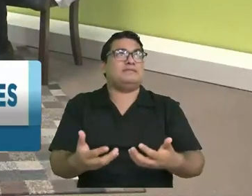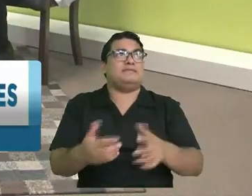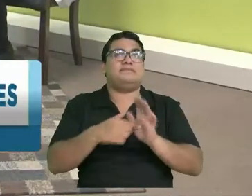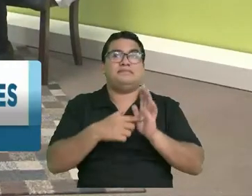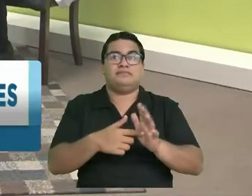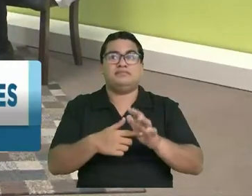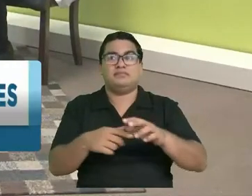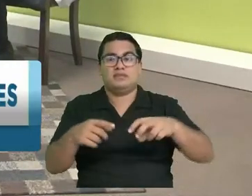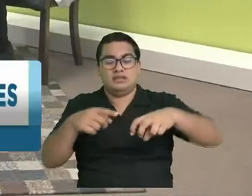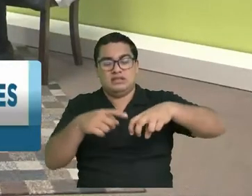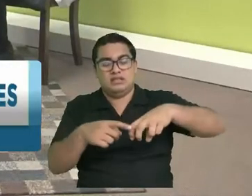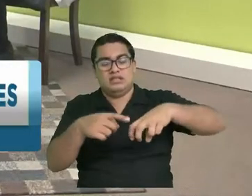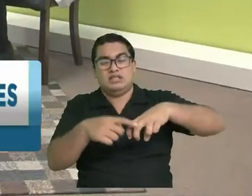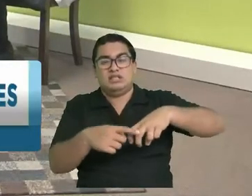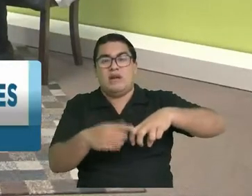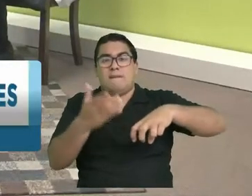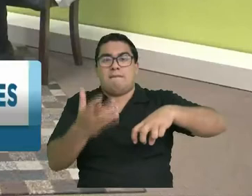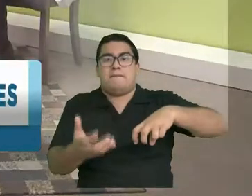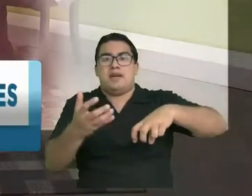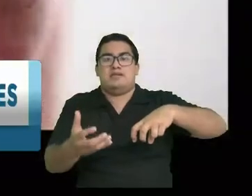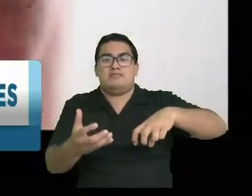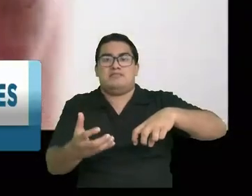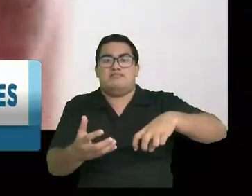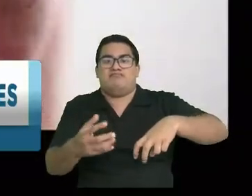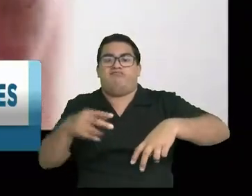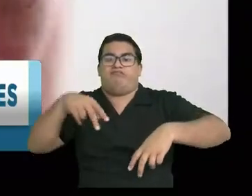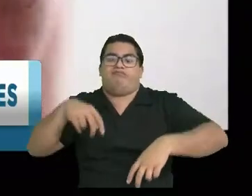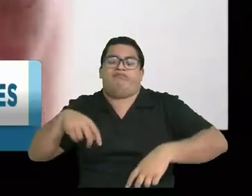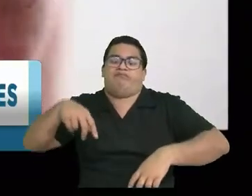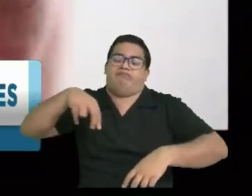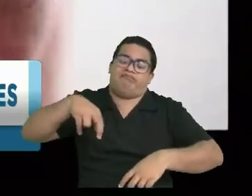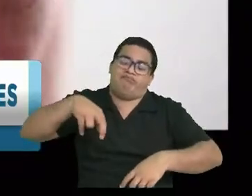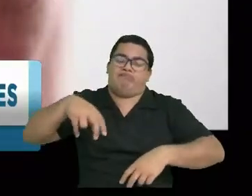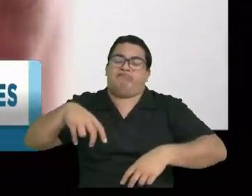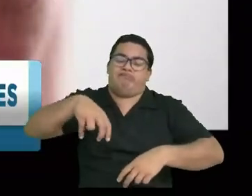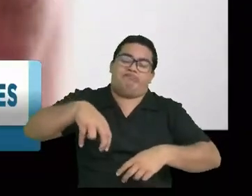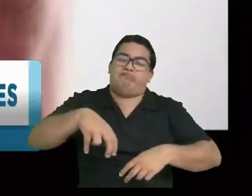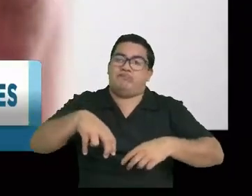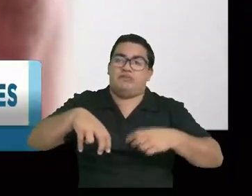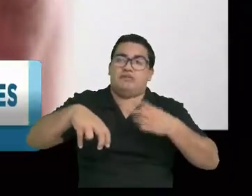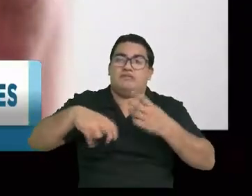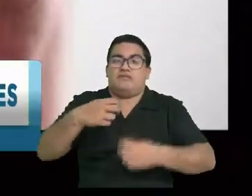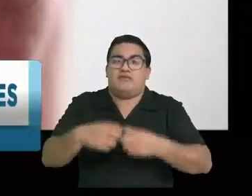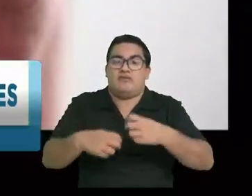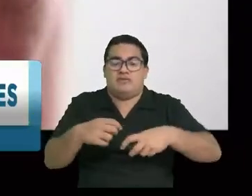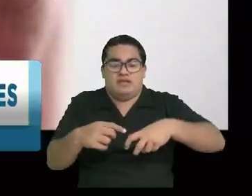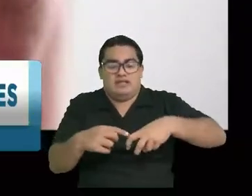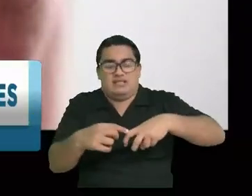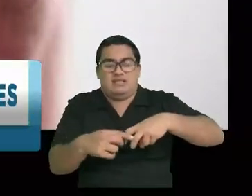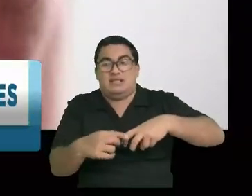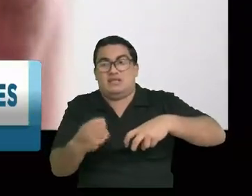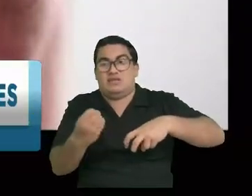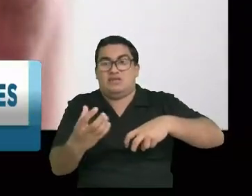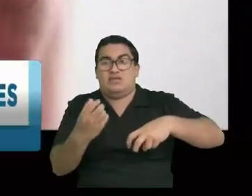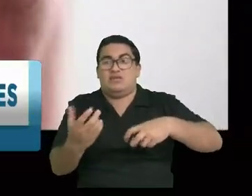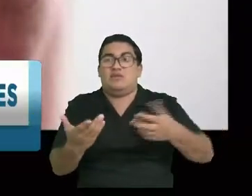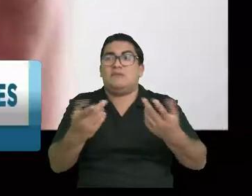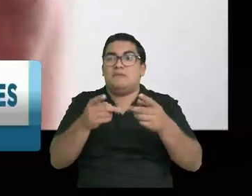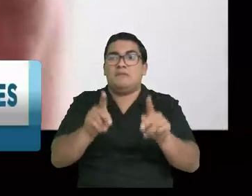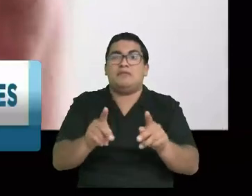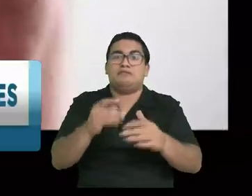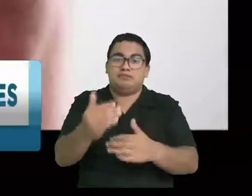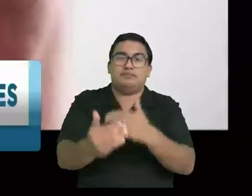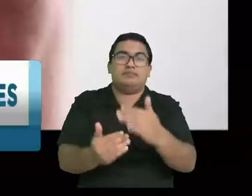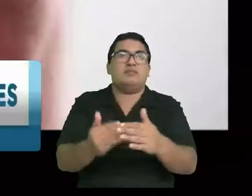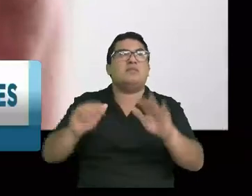la rodilla cargue un poco más de peso. Y a corto plazo empieza con dolores, pero cuando las personas nos vamos haciendo mayores, o sea,